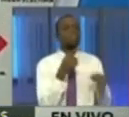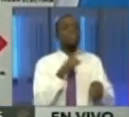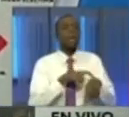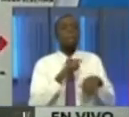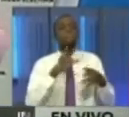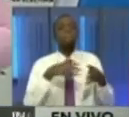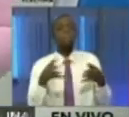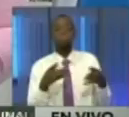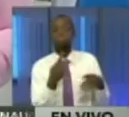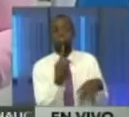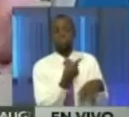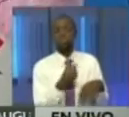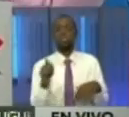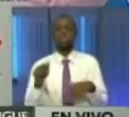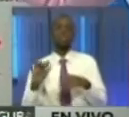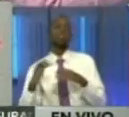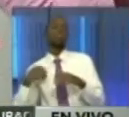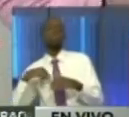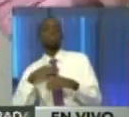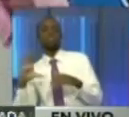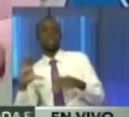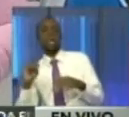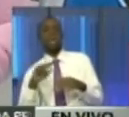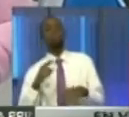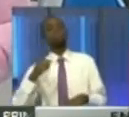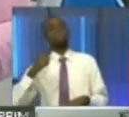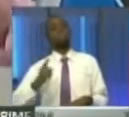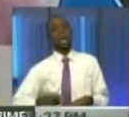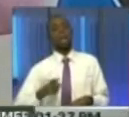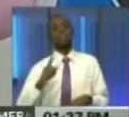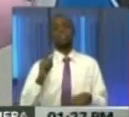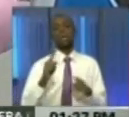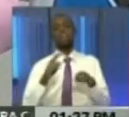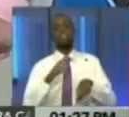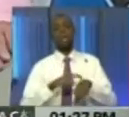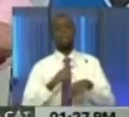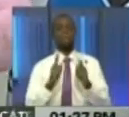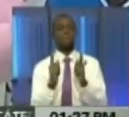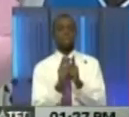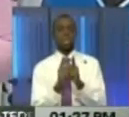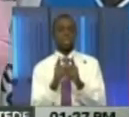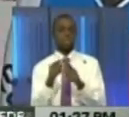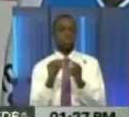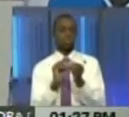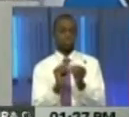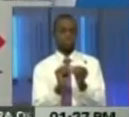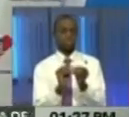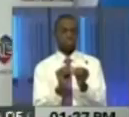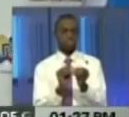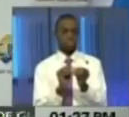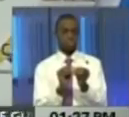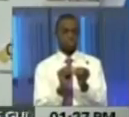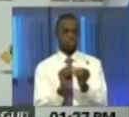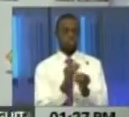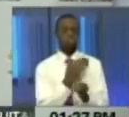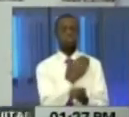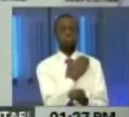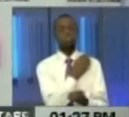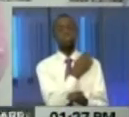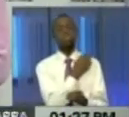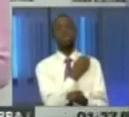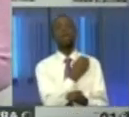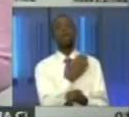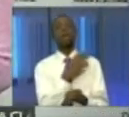lapso mínimo para la ejecución de esa actividad que está en la norma, pero que sin embargo no le establece lapso. Allí ustedes lo pueden